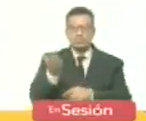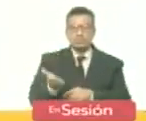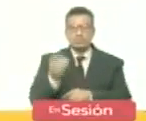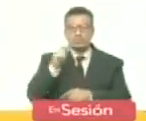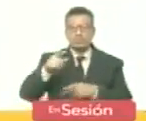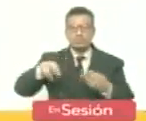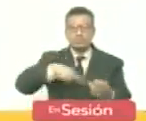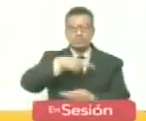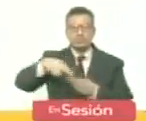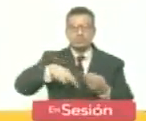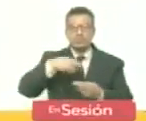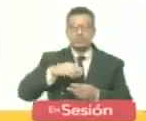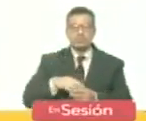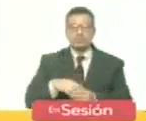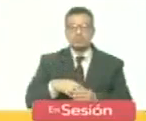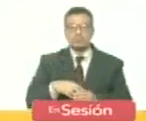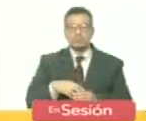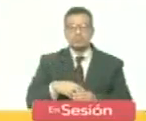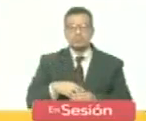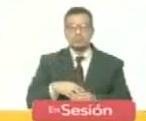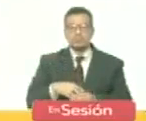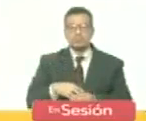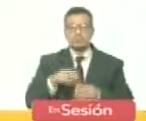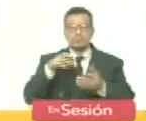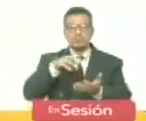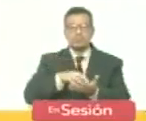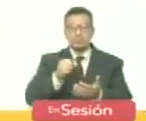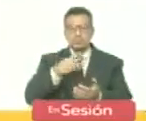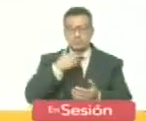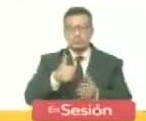esta revolución, que es el estado